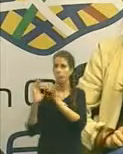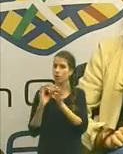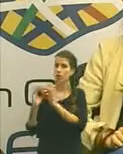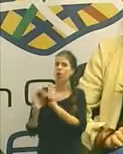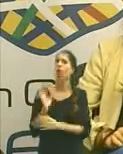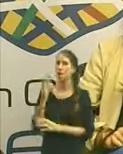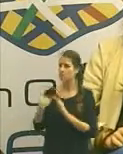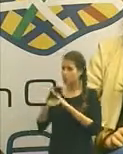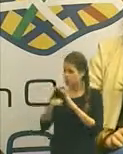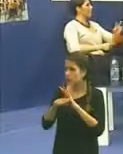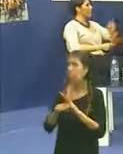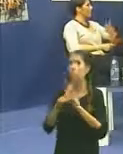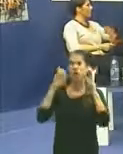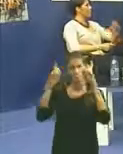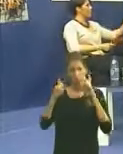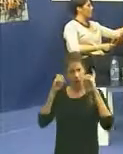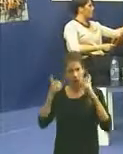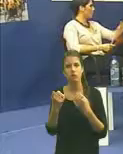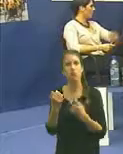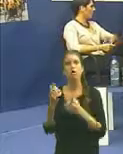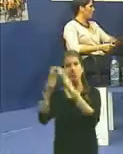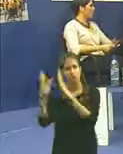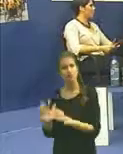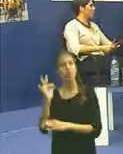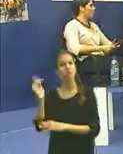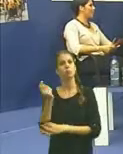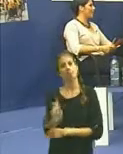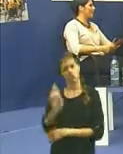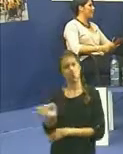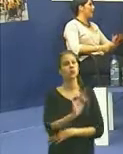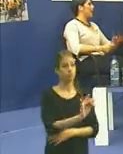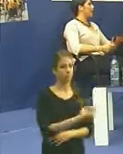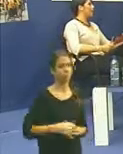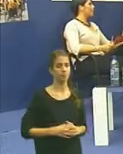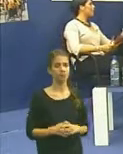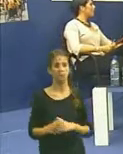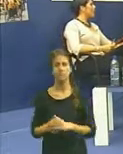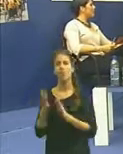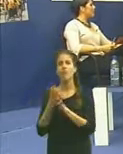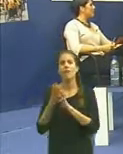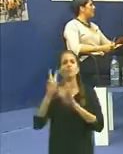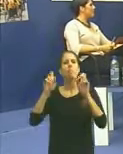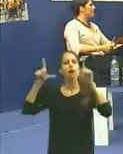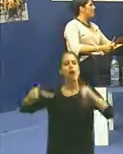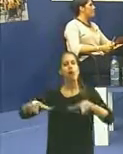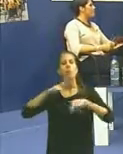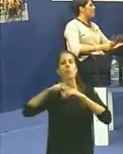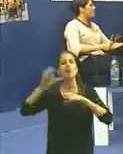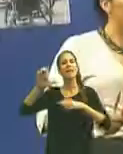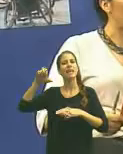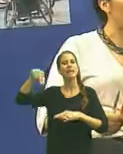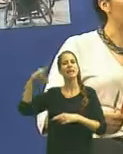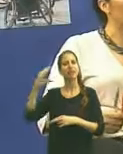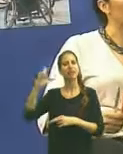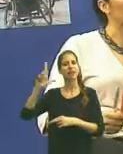claro, lo que decíamos, no solo en casa, sino también con los otros profesionales que trabajen. Hablabas también de las aulas en clave. ¿Qué son